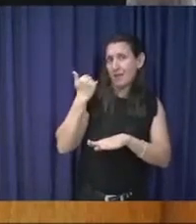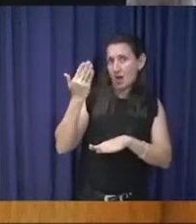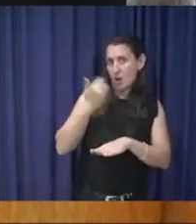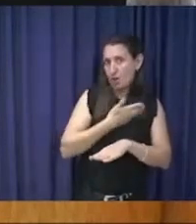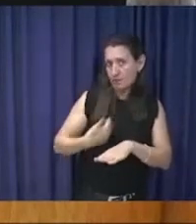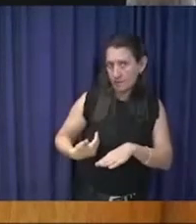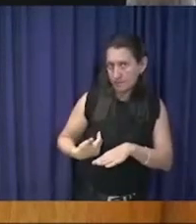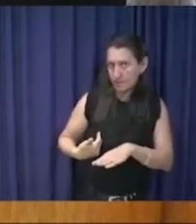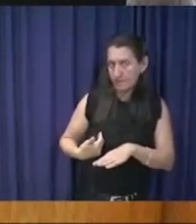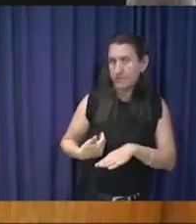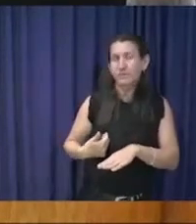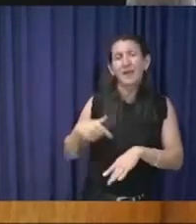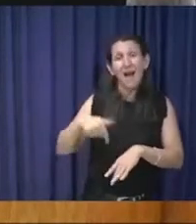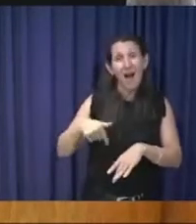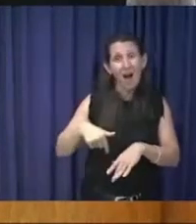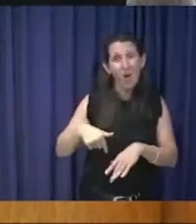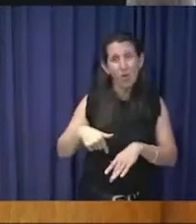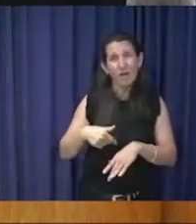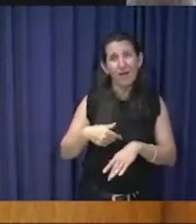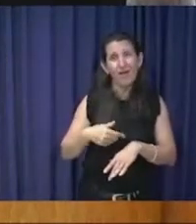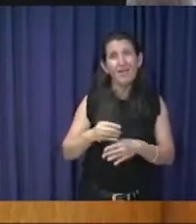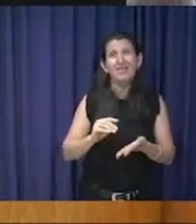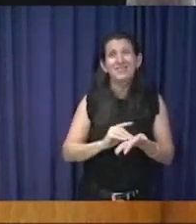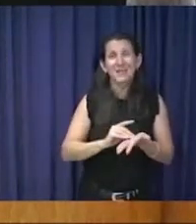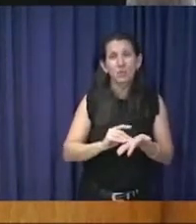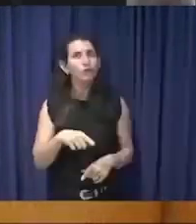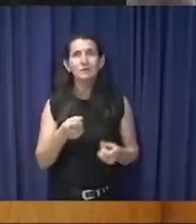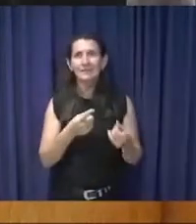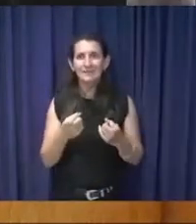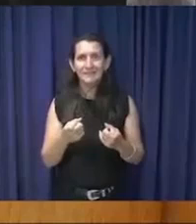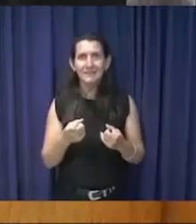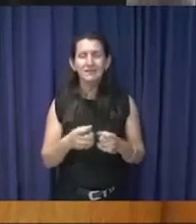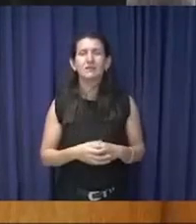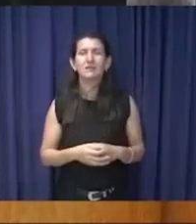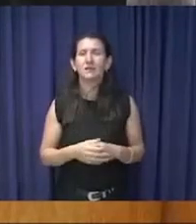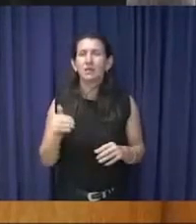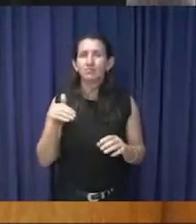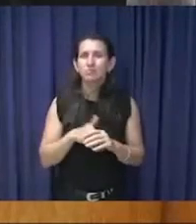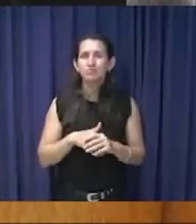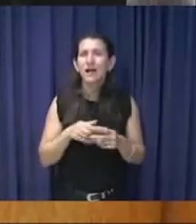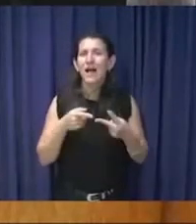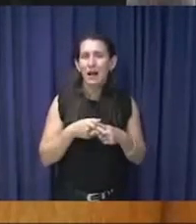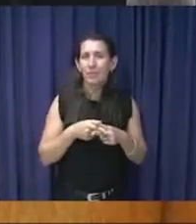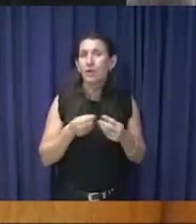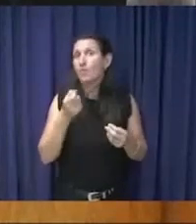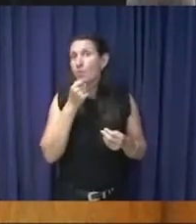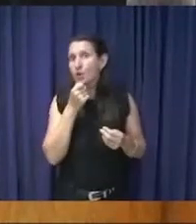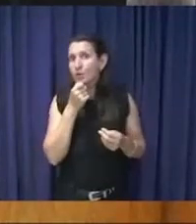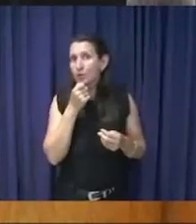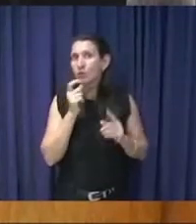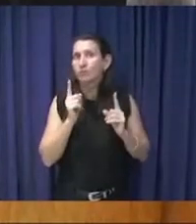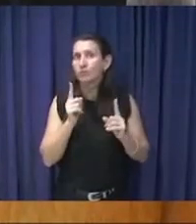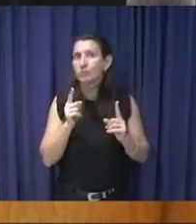el actual diputado nacional, que todavía no sabemos de qué se introduzcan herramientas, por ejemplo, las que sostuvo el